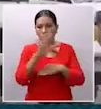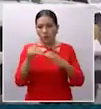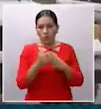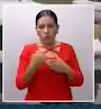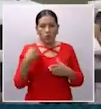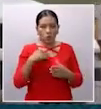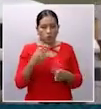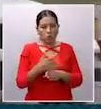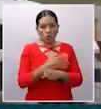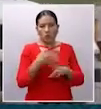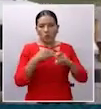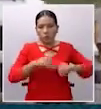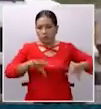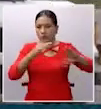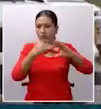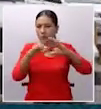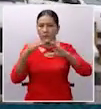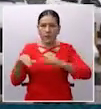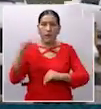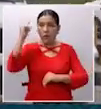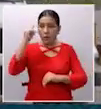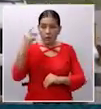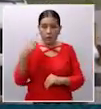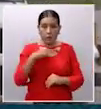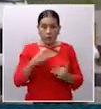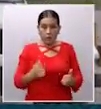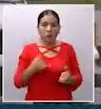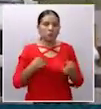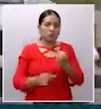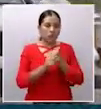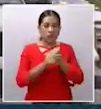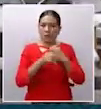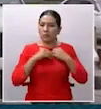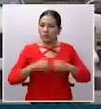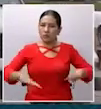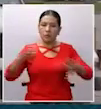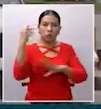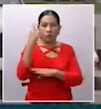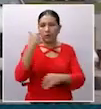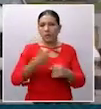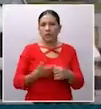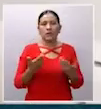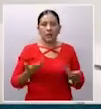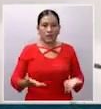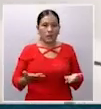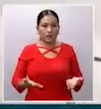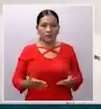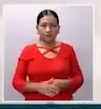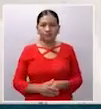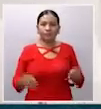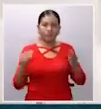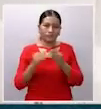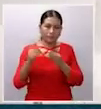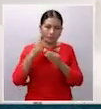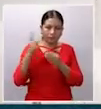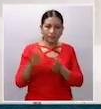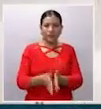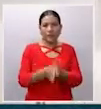Nacional de Hidrocarburos, política de nuestro gobierno, vamos a garantizar el abastecimiento en todo el territorio boliviano, ¿no? De esa manera piden a la población no